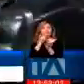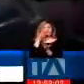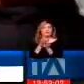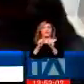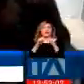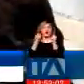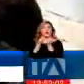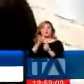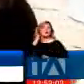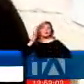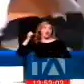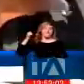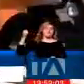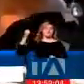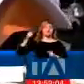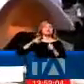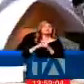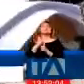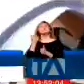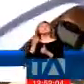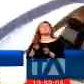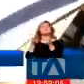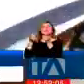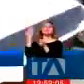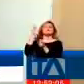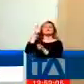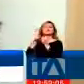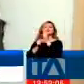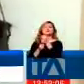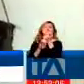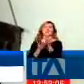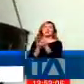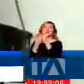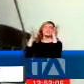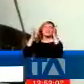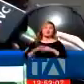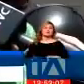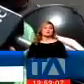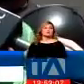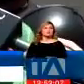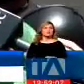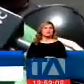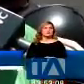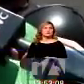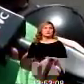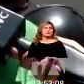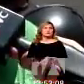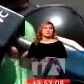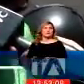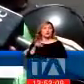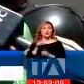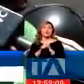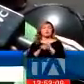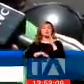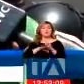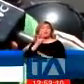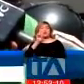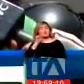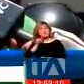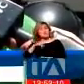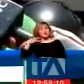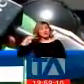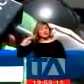estos grupos feministas la primera fue entregada hace un año y aún no hay respuesta en un año más de dos mil niñas